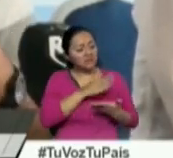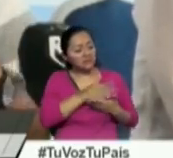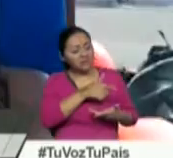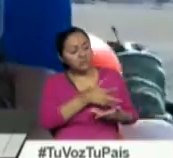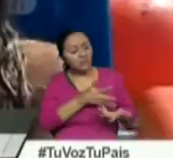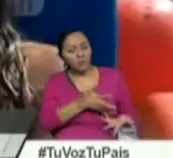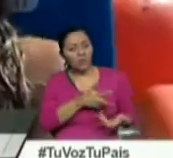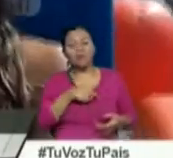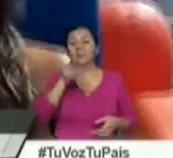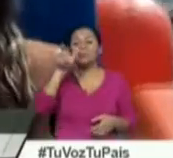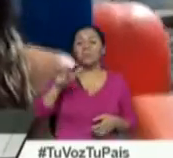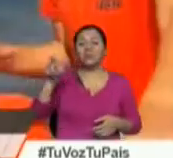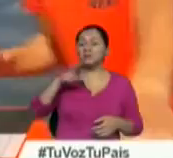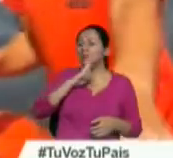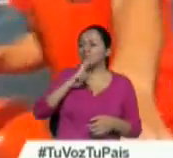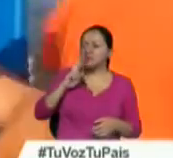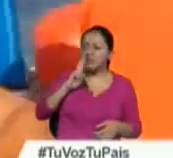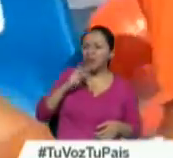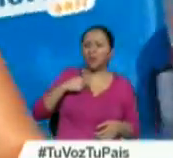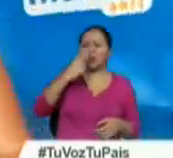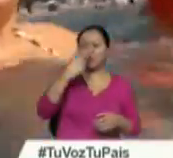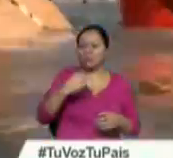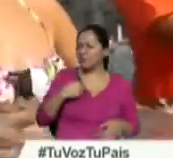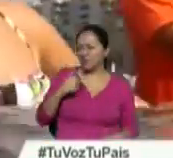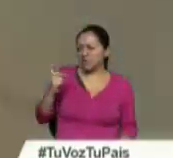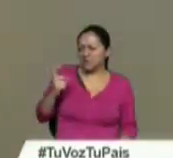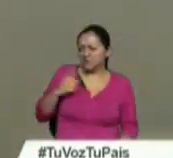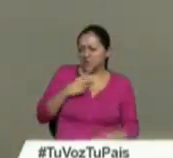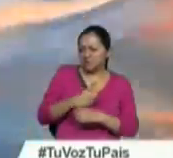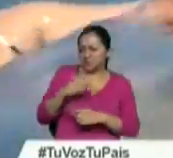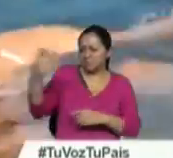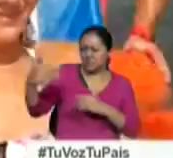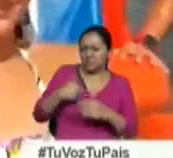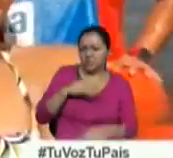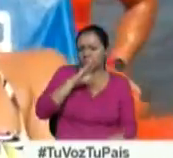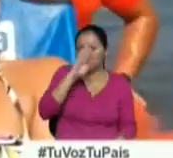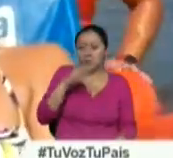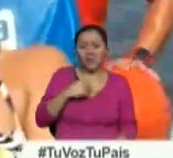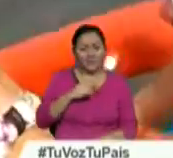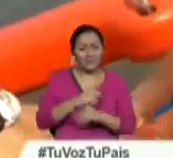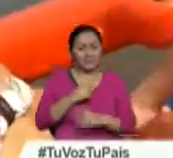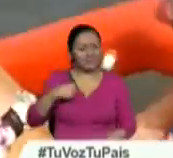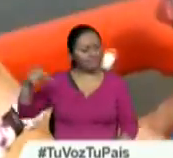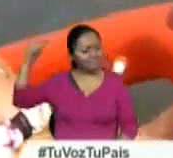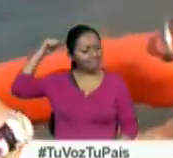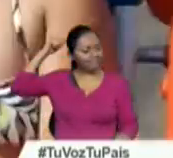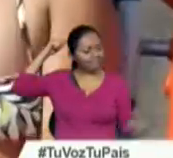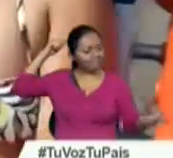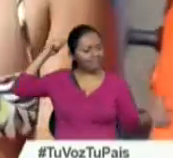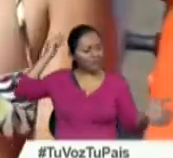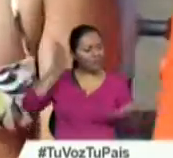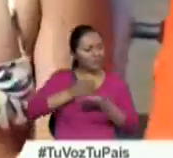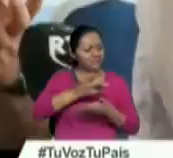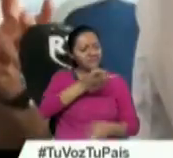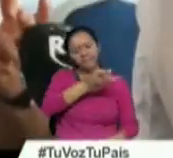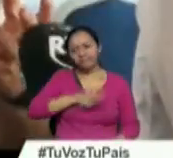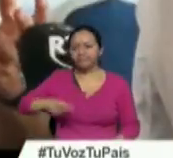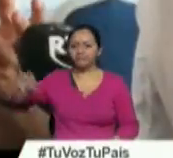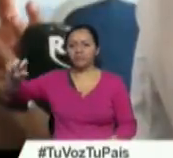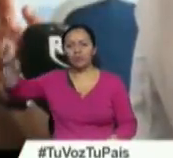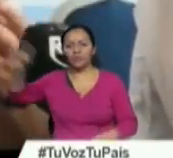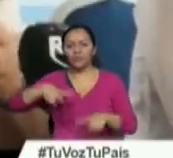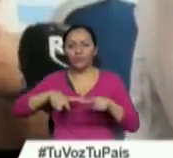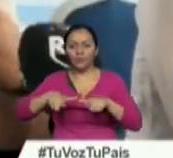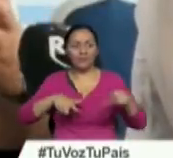tengo, y muchas veces dice, es que acá no vienen personas con discapacidad. Es lógico, cuando uno no va es porque no conoce que tiene